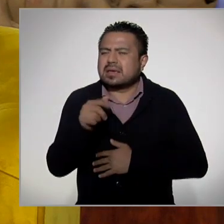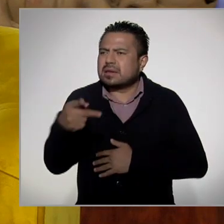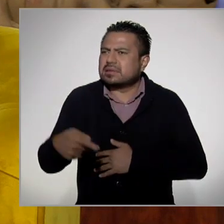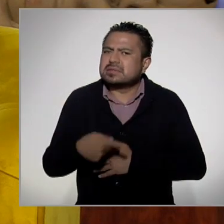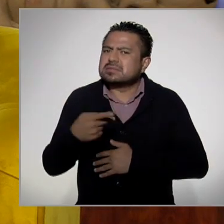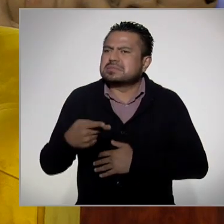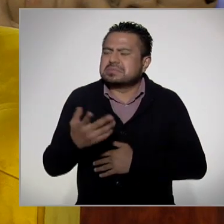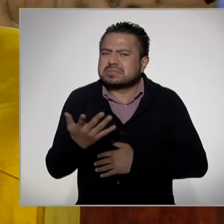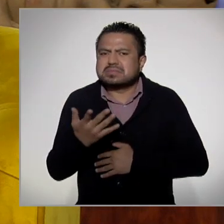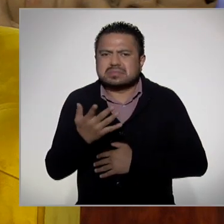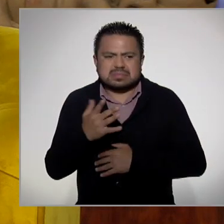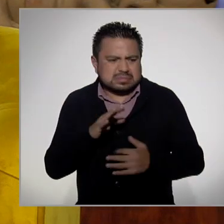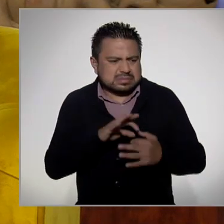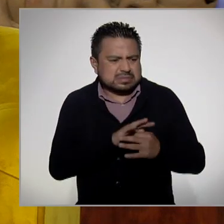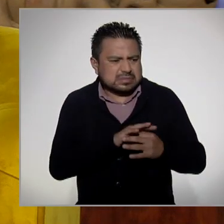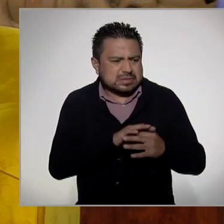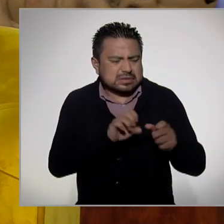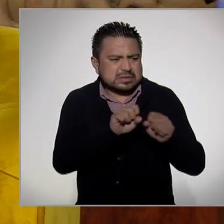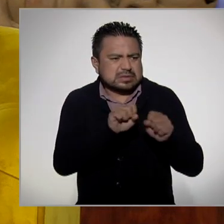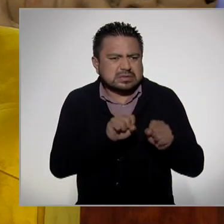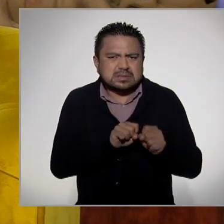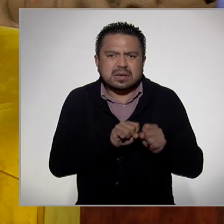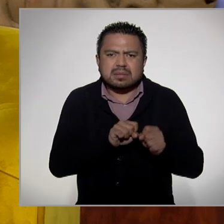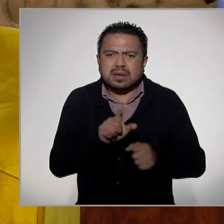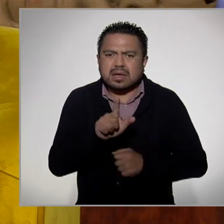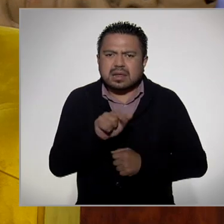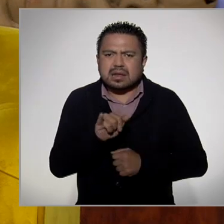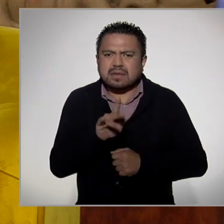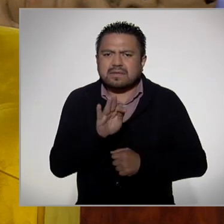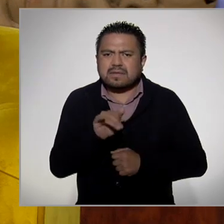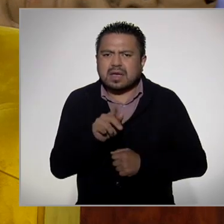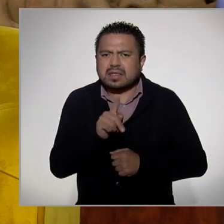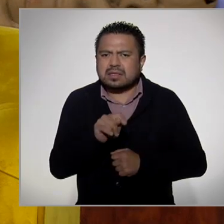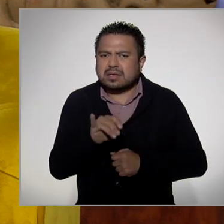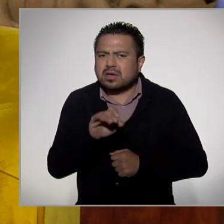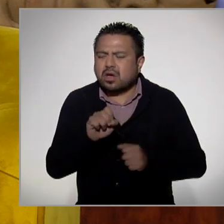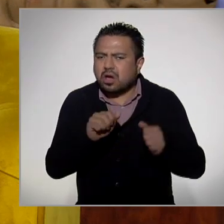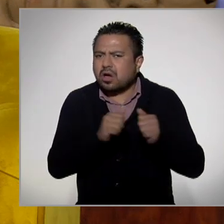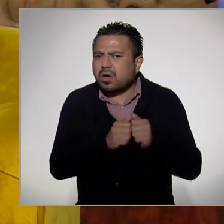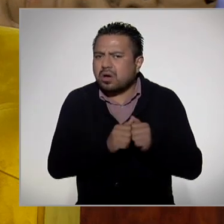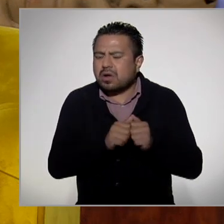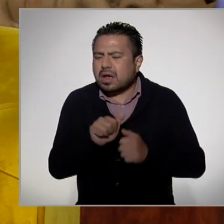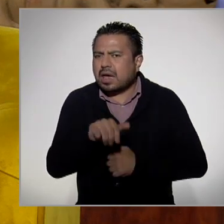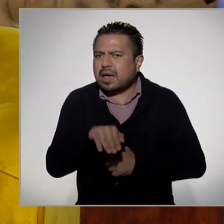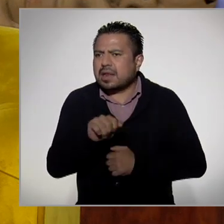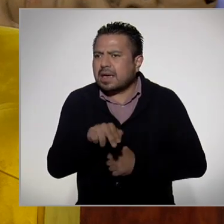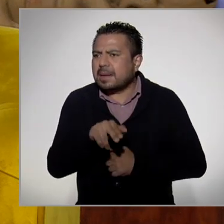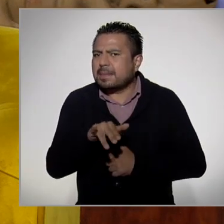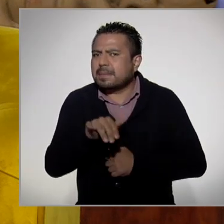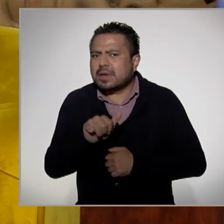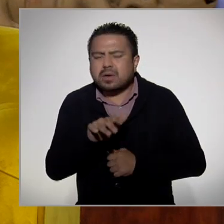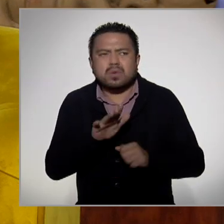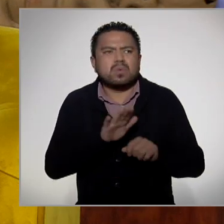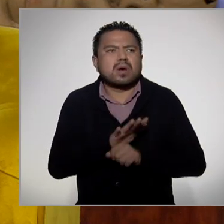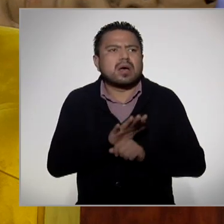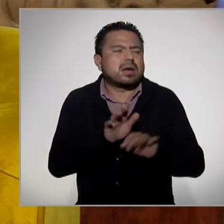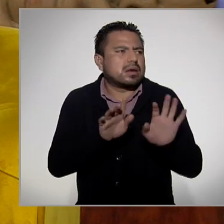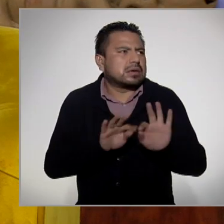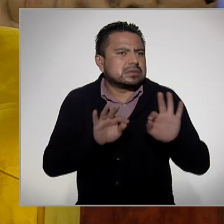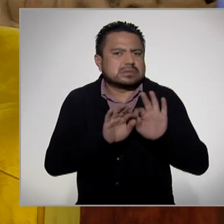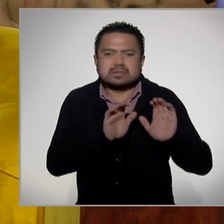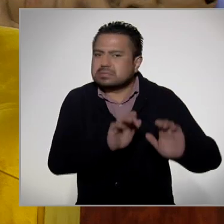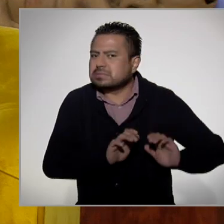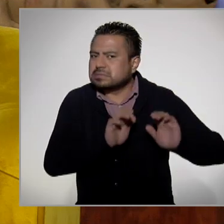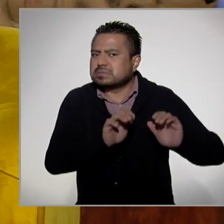qué tiene que ver el sistema linfático con la anemia cómo es que funciona el sistema linfático cuál es la importancia de cuidar los